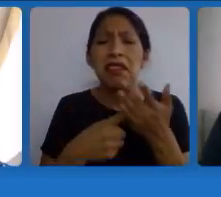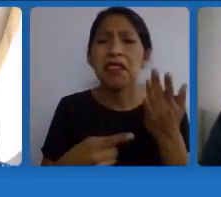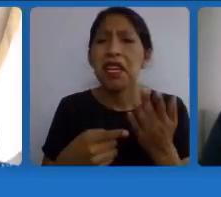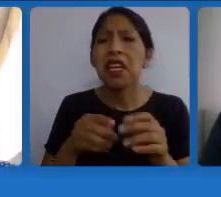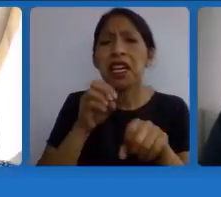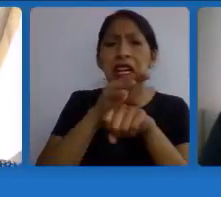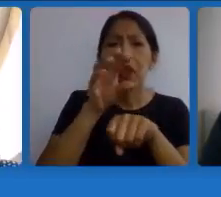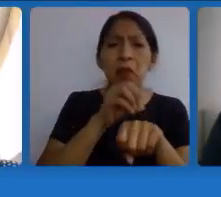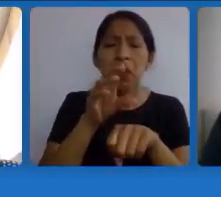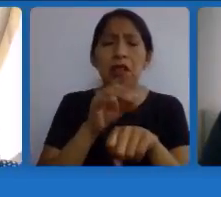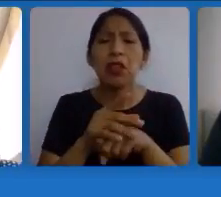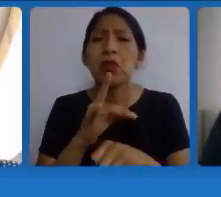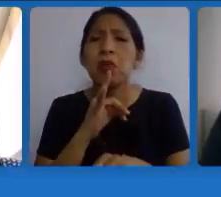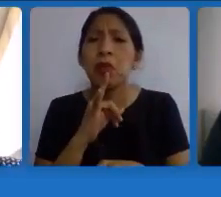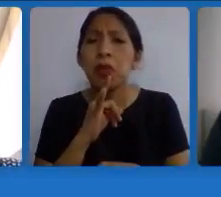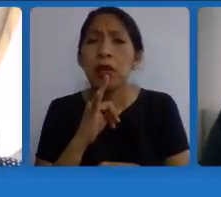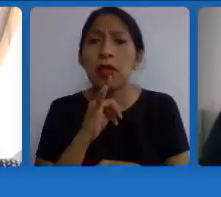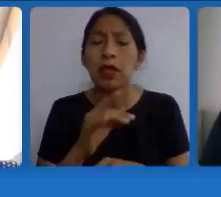americano?